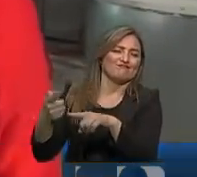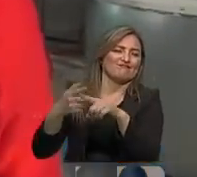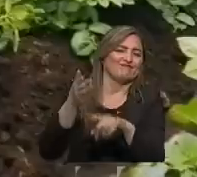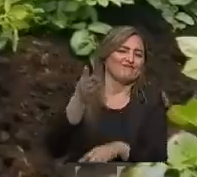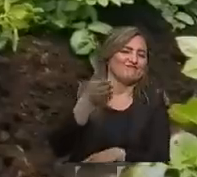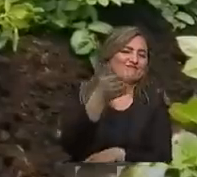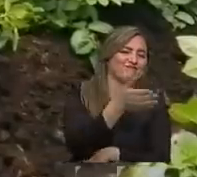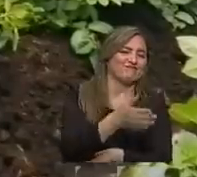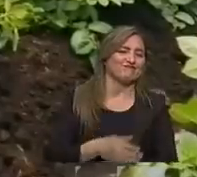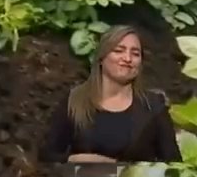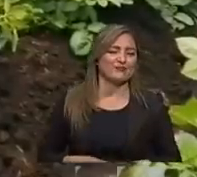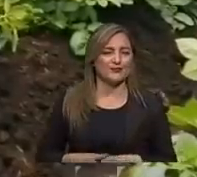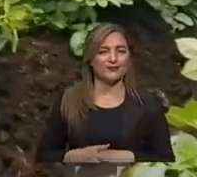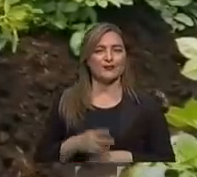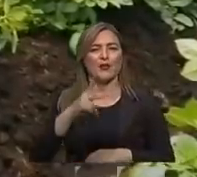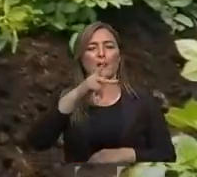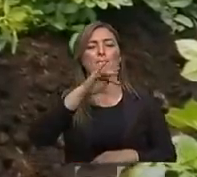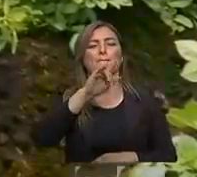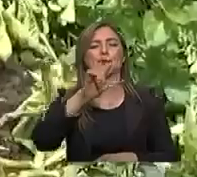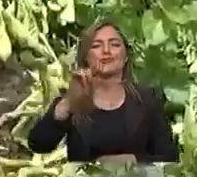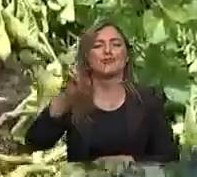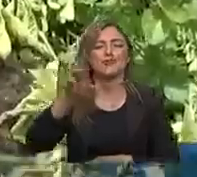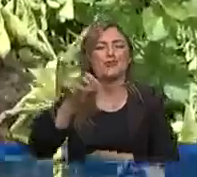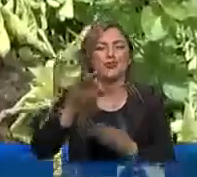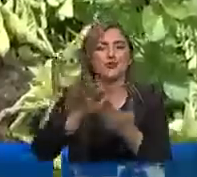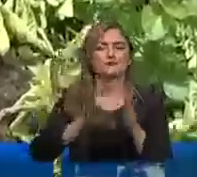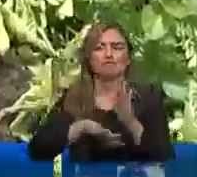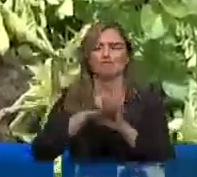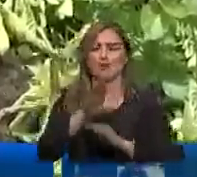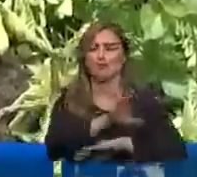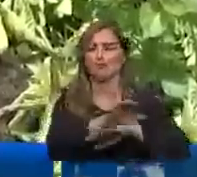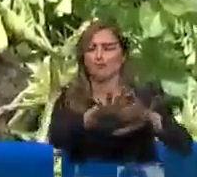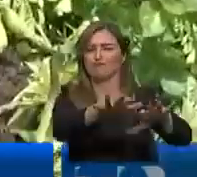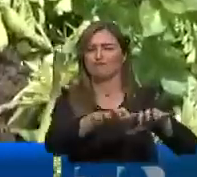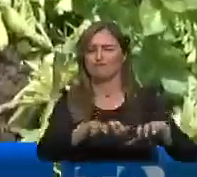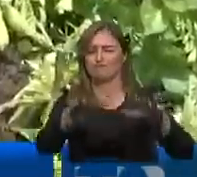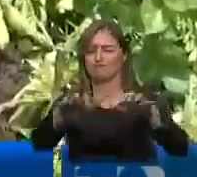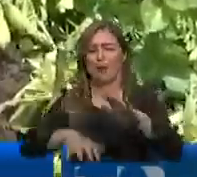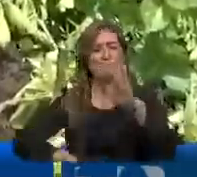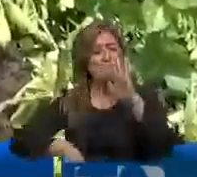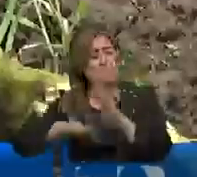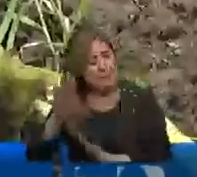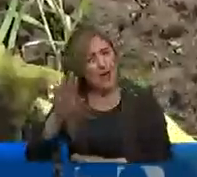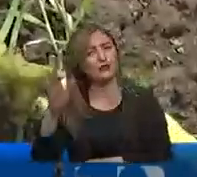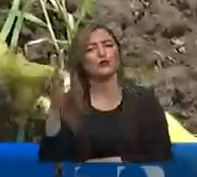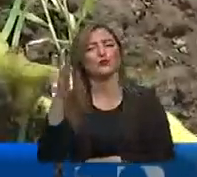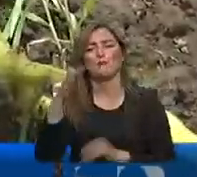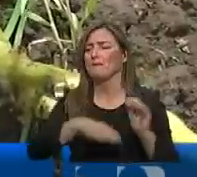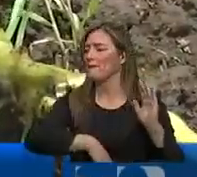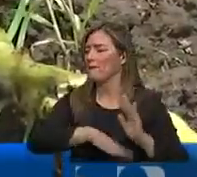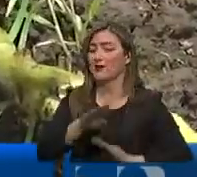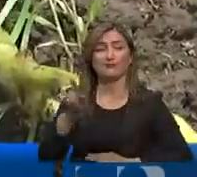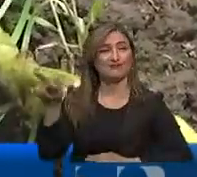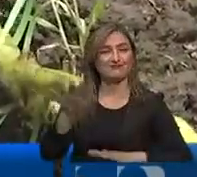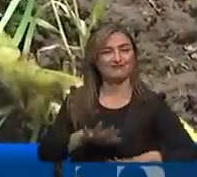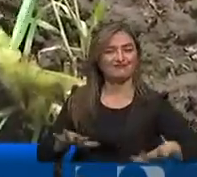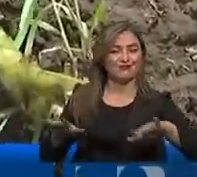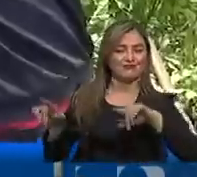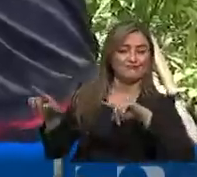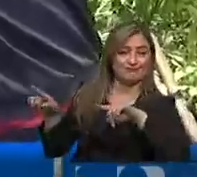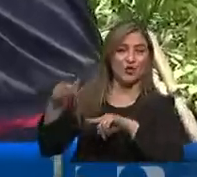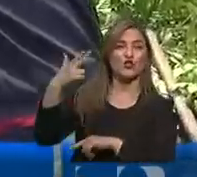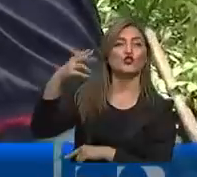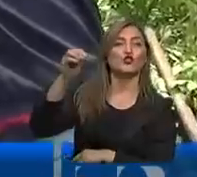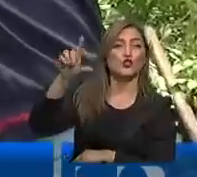contamos. Píllaro es uno de los cantones más agrícolas de Tungurahua. En cientos de hectáreas se cultiva la papa